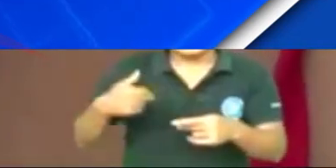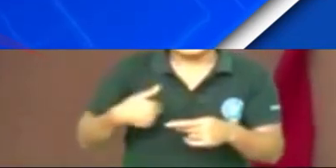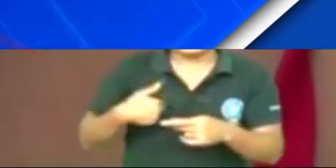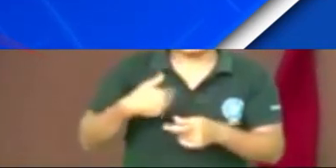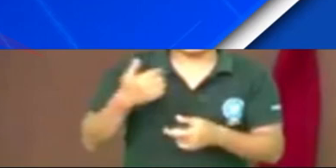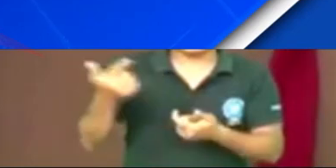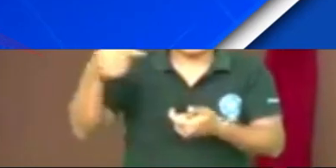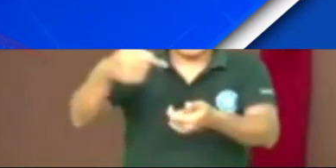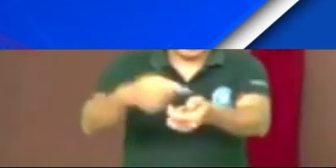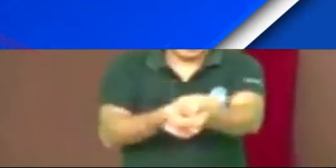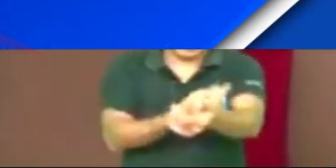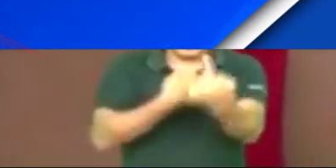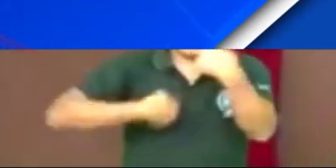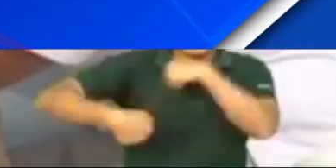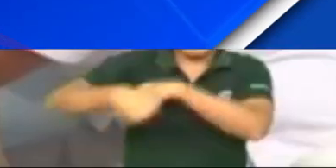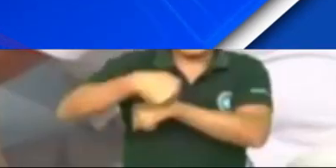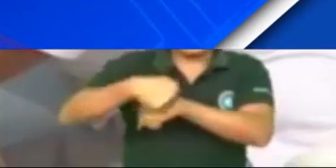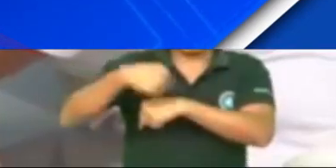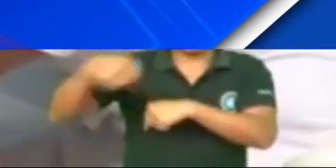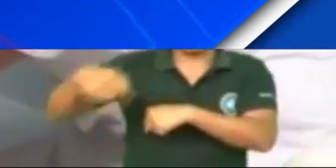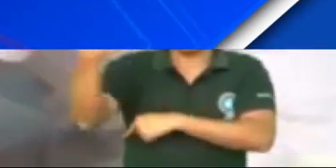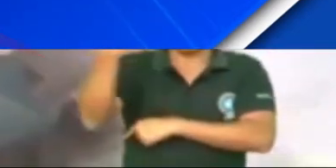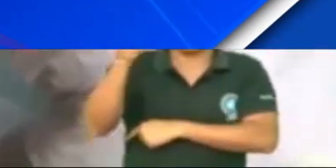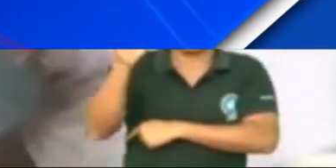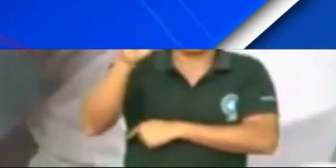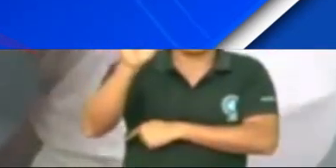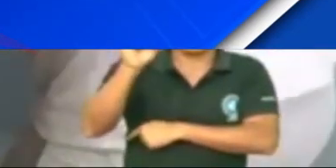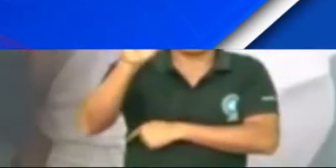segundos para noticias 12 gabriel a solórzano